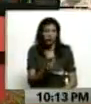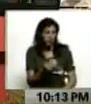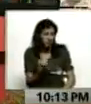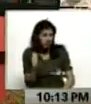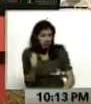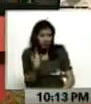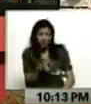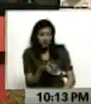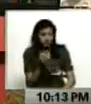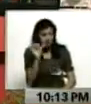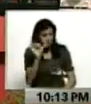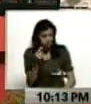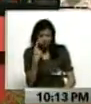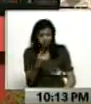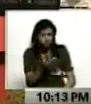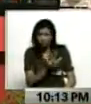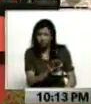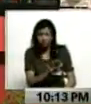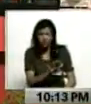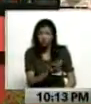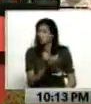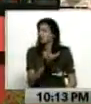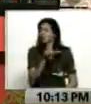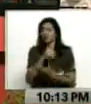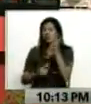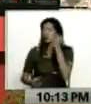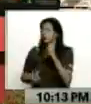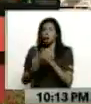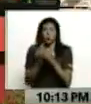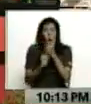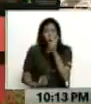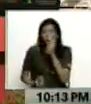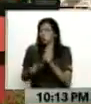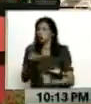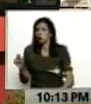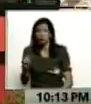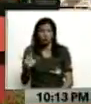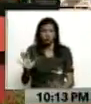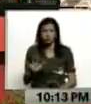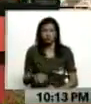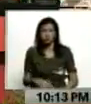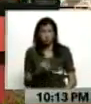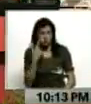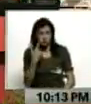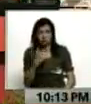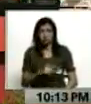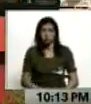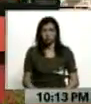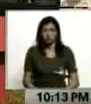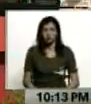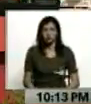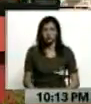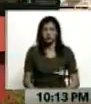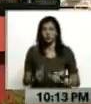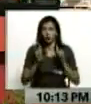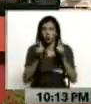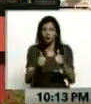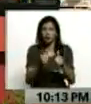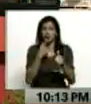cuando a mí me comen chochera me corren oyeron porque yo deo ser fastidioso este